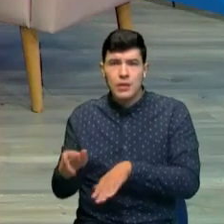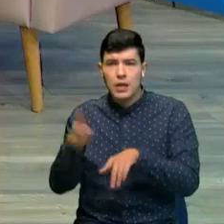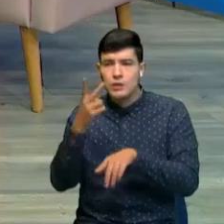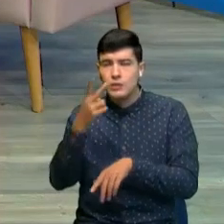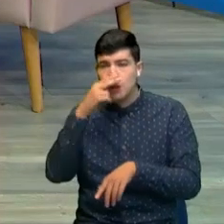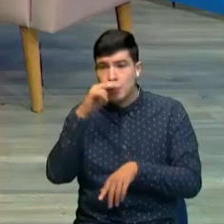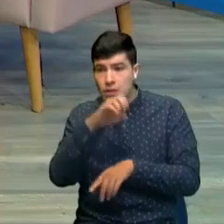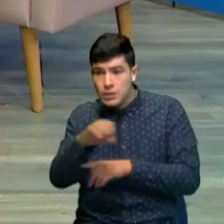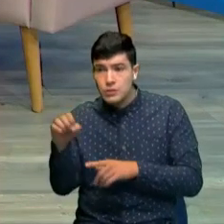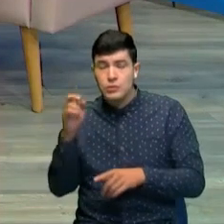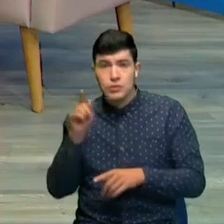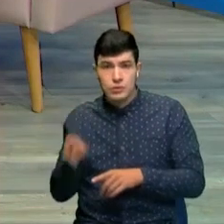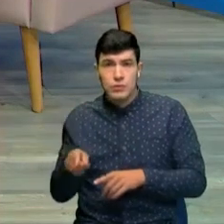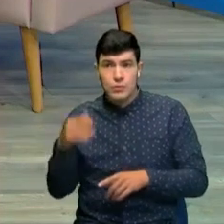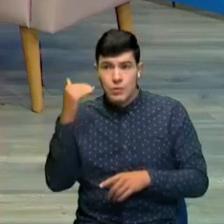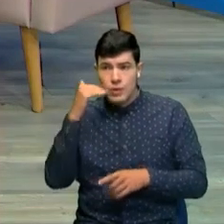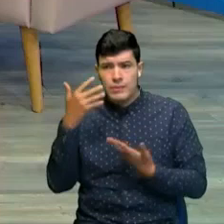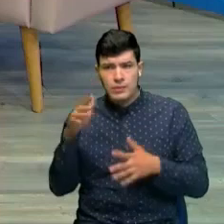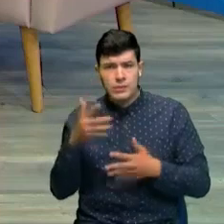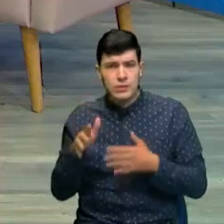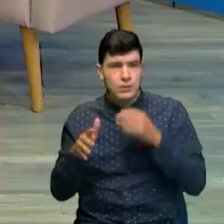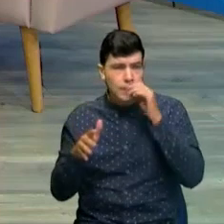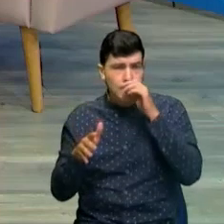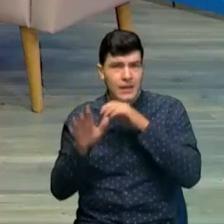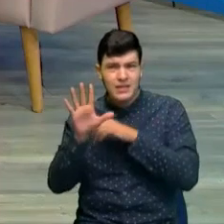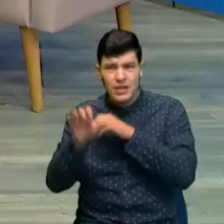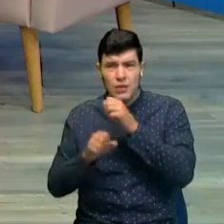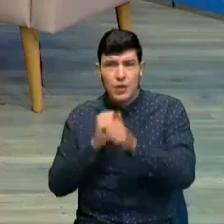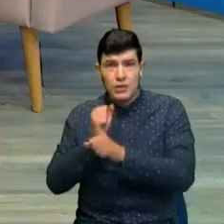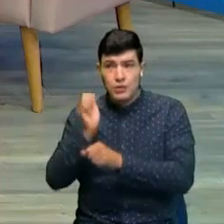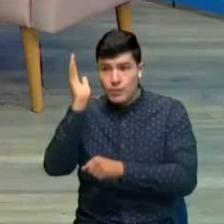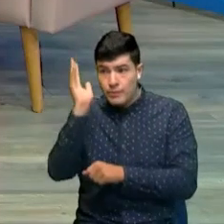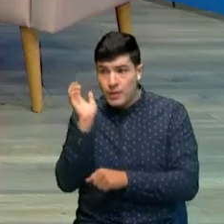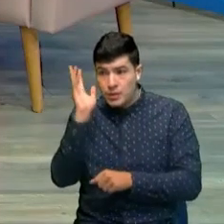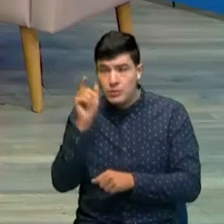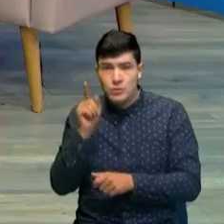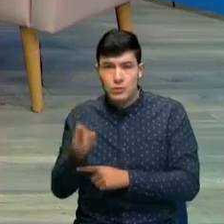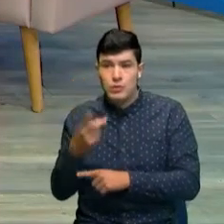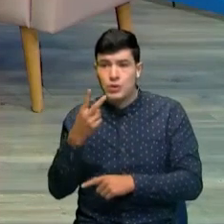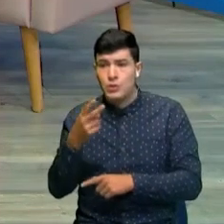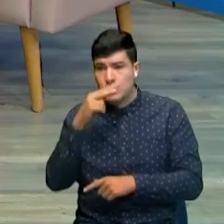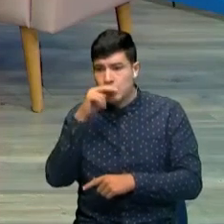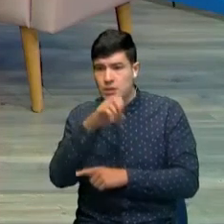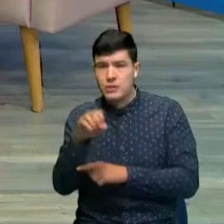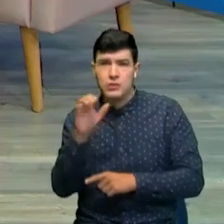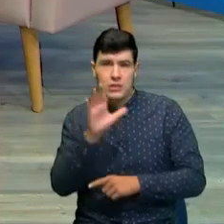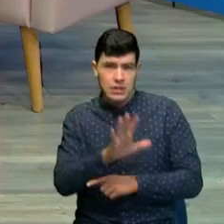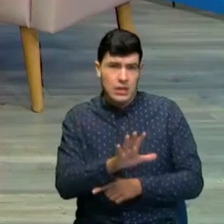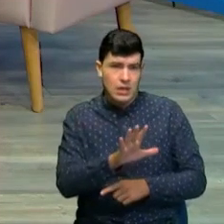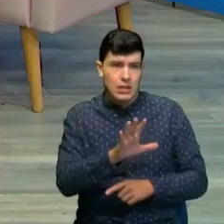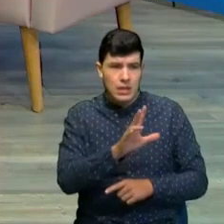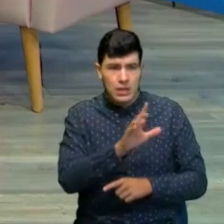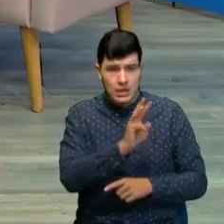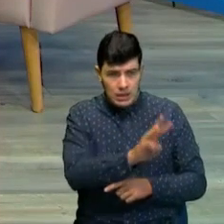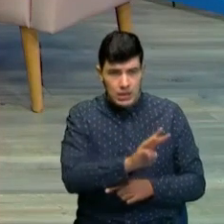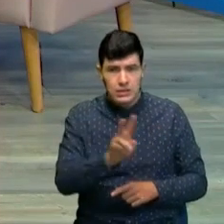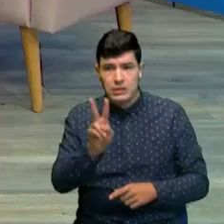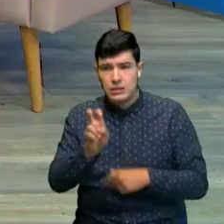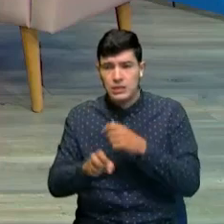niños y aproximadamente ella le quedaron como 5 años de pensión. Y le quedaron dos niños, uno de 3 y uno de